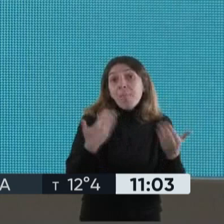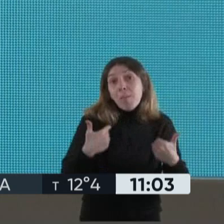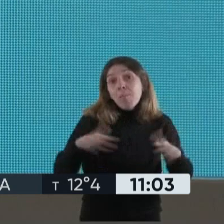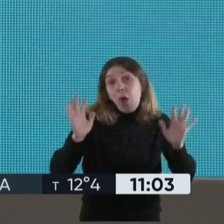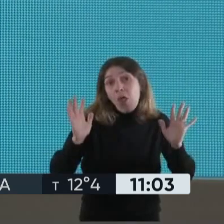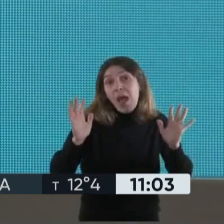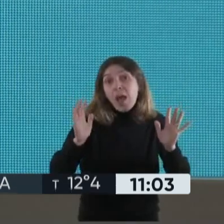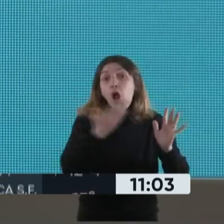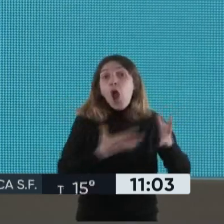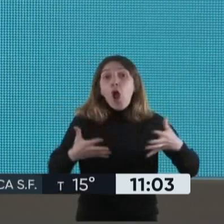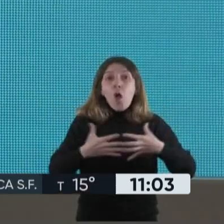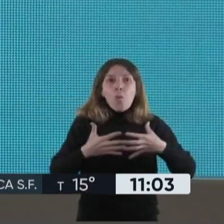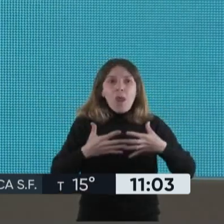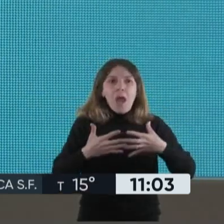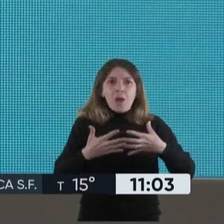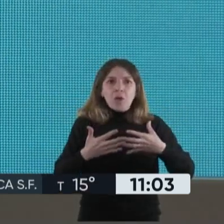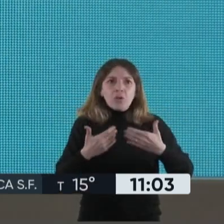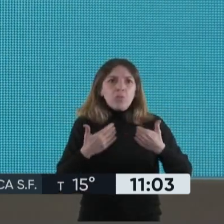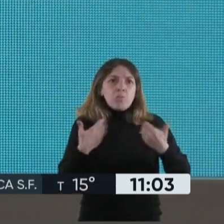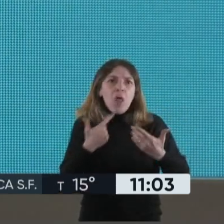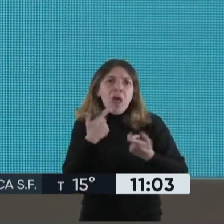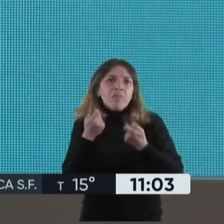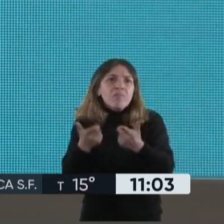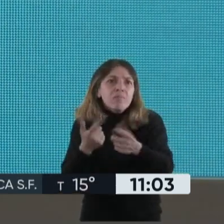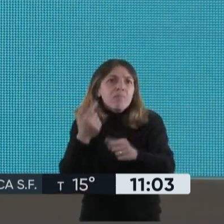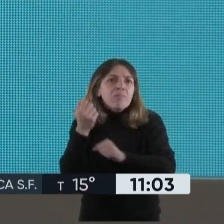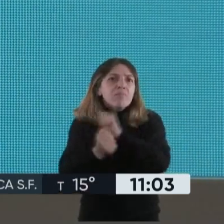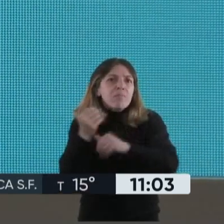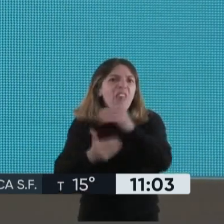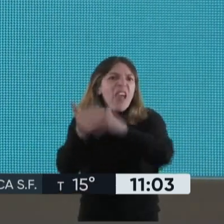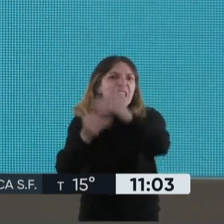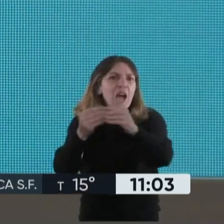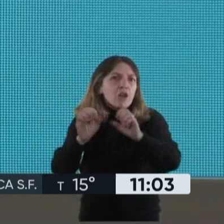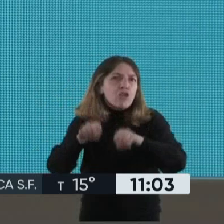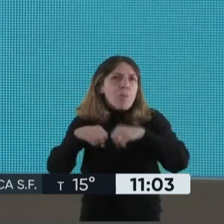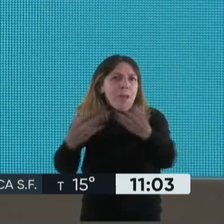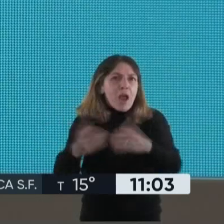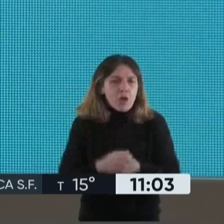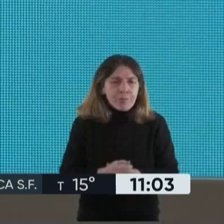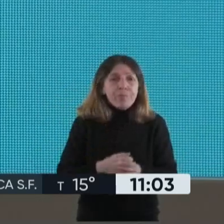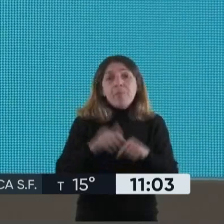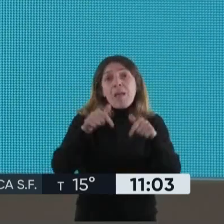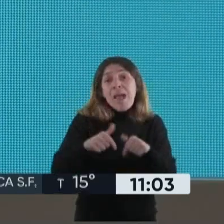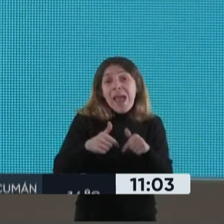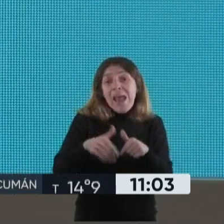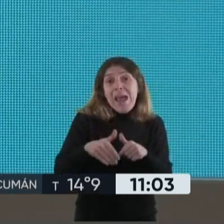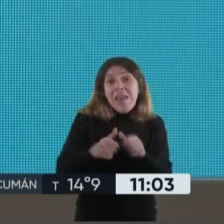poder construir condiciones para el desarrollo de mediano plazo en la Argentina. Y